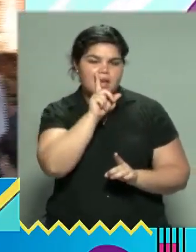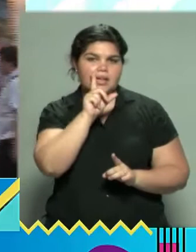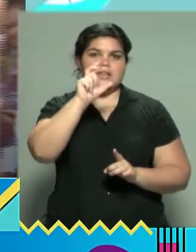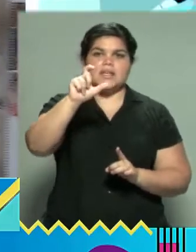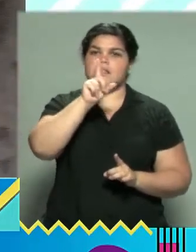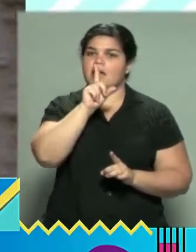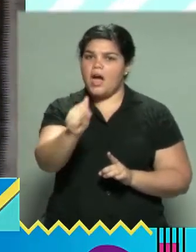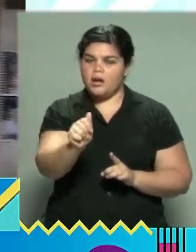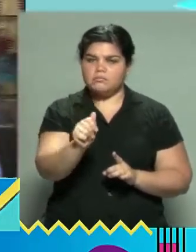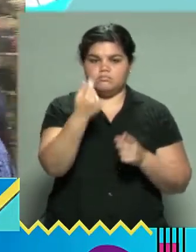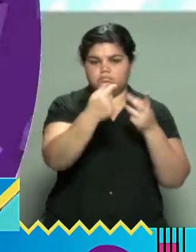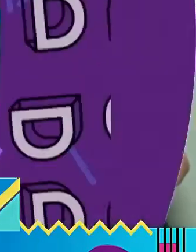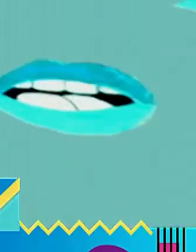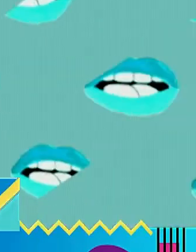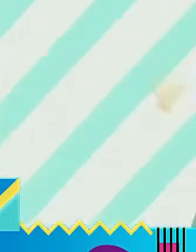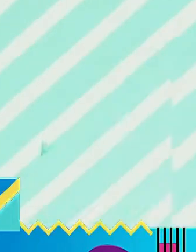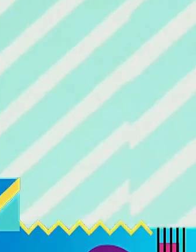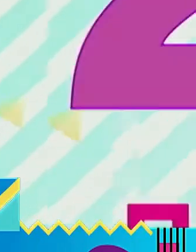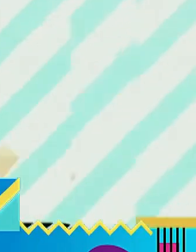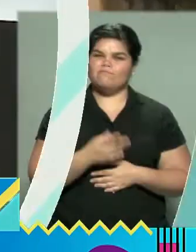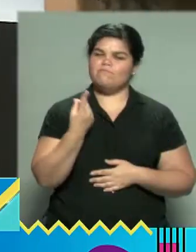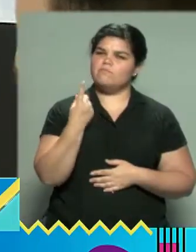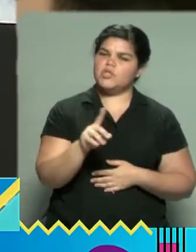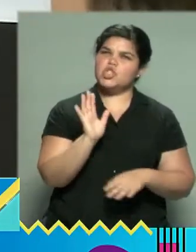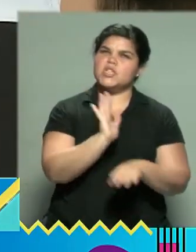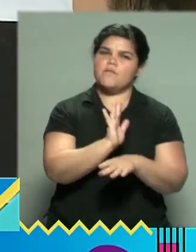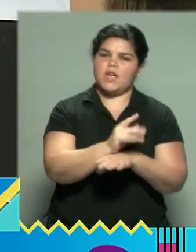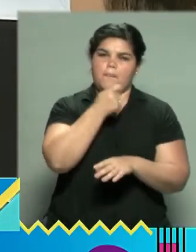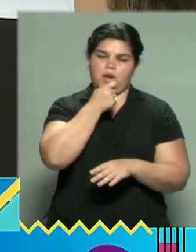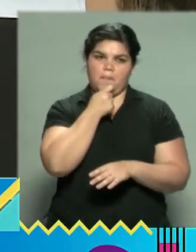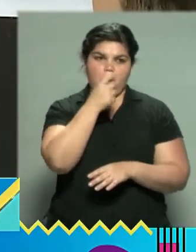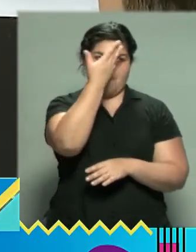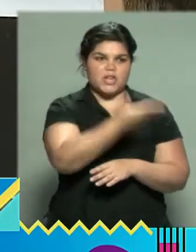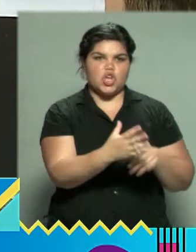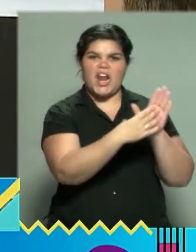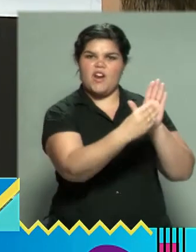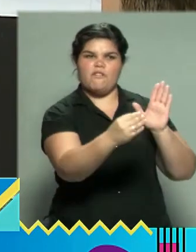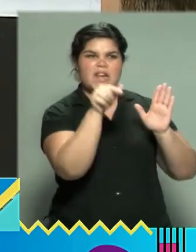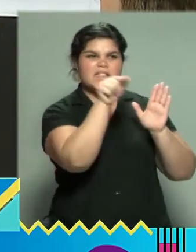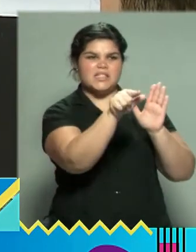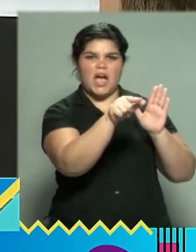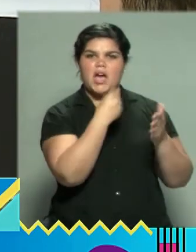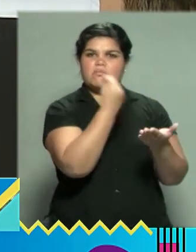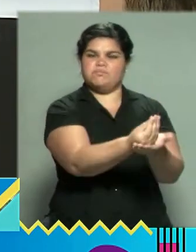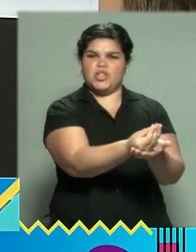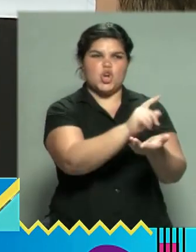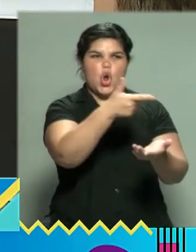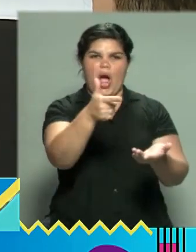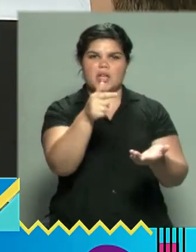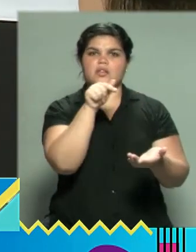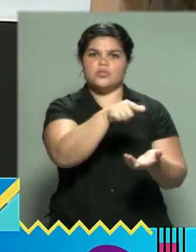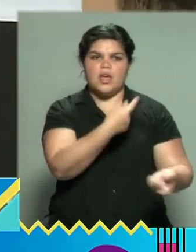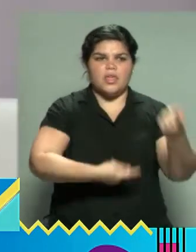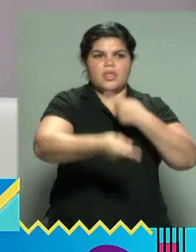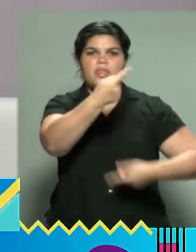llamado justamente a que se tengan que renovar esas cúpulas sindicales hoy? O sea, que desde los mismos trabajadores sean los que impulsan ese